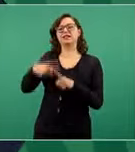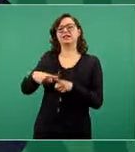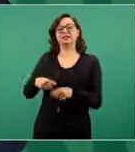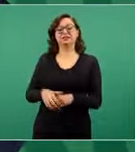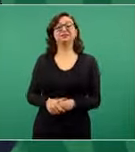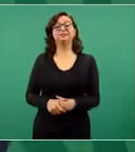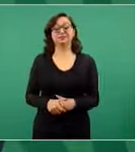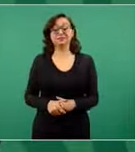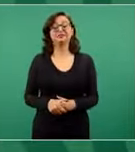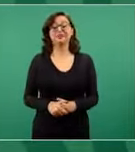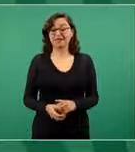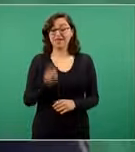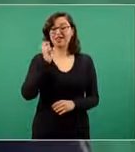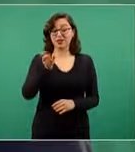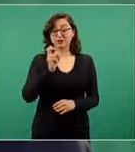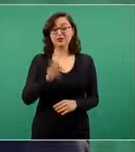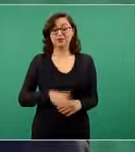allá sabes quién.